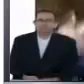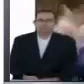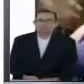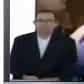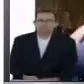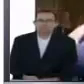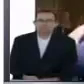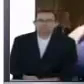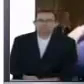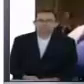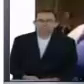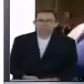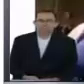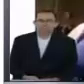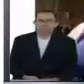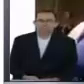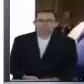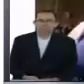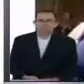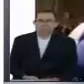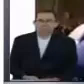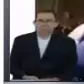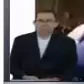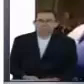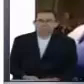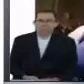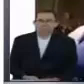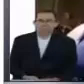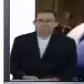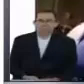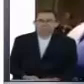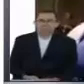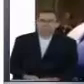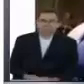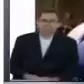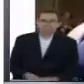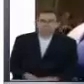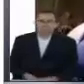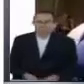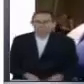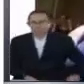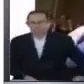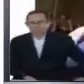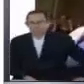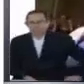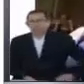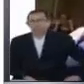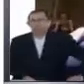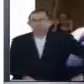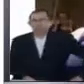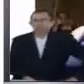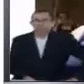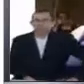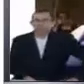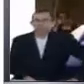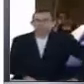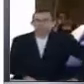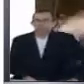sa. Sí, yo sé que no es tanto. Pero aún así. O sea, pero ya esta mujer ya no puede sufrir más.